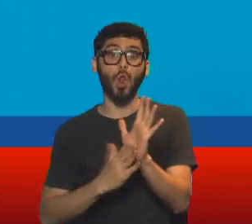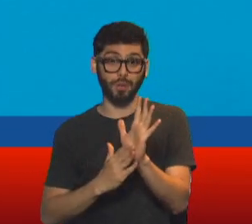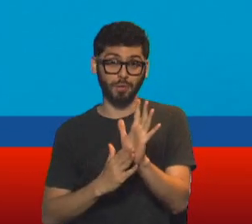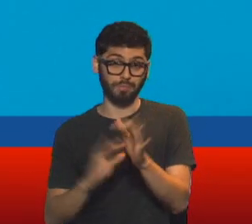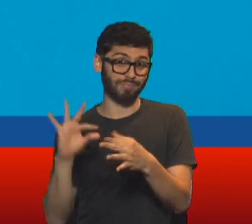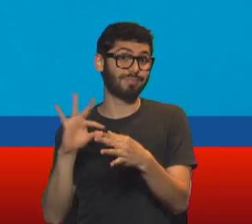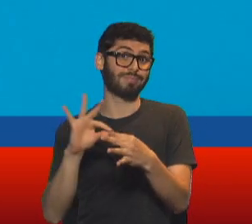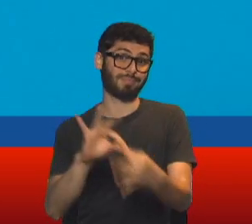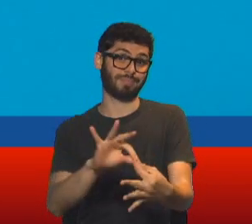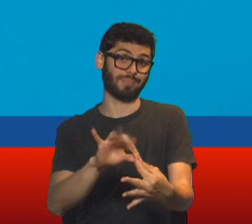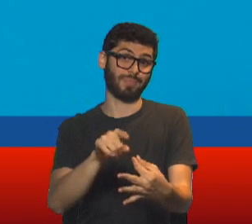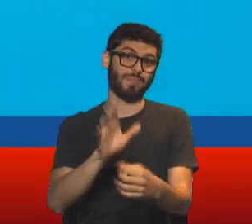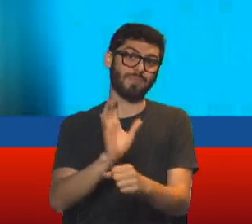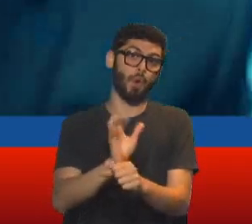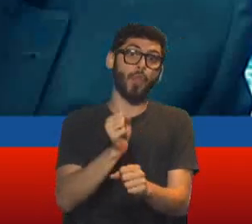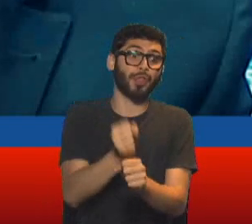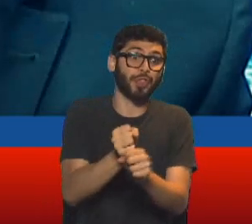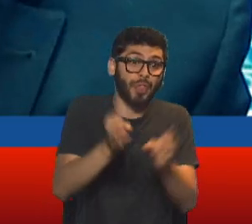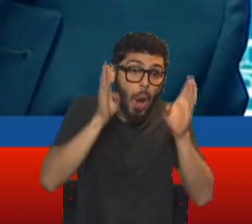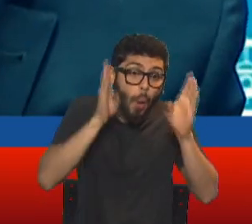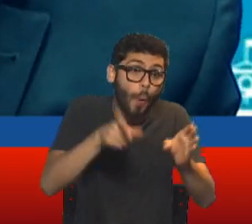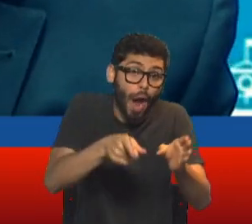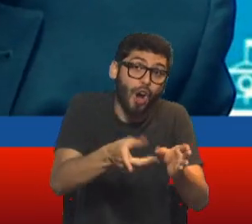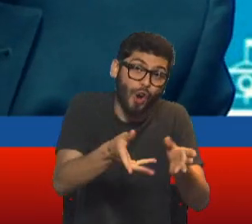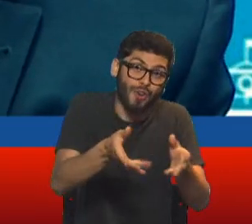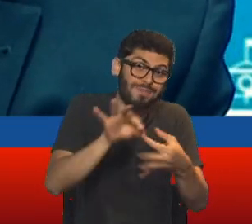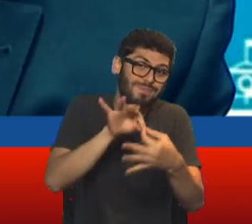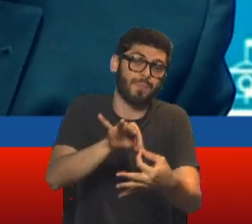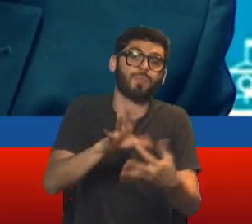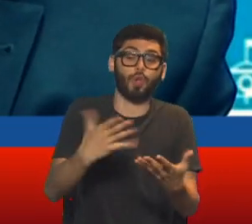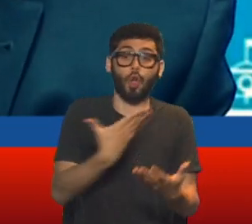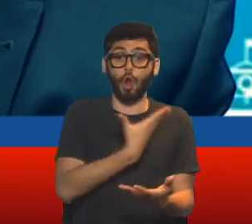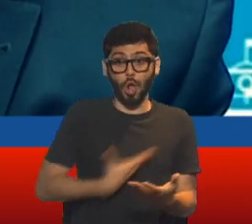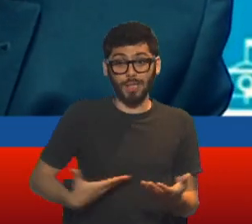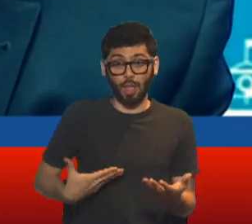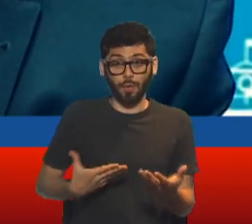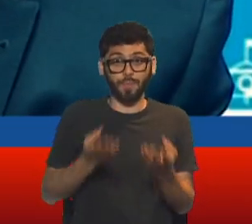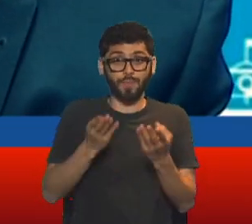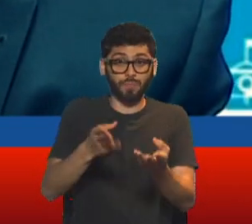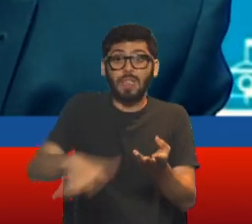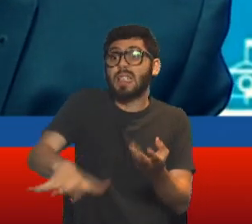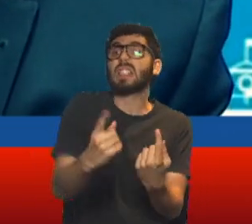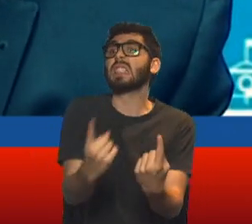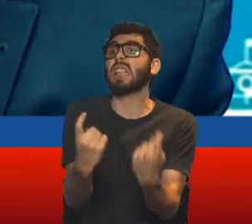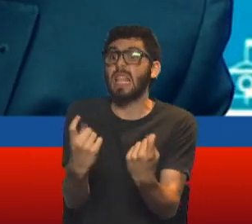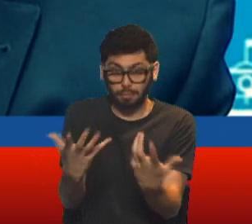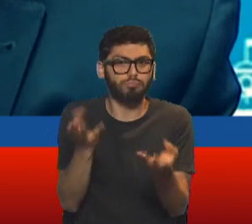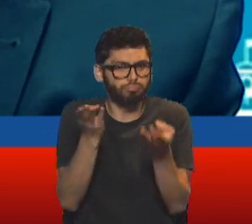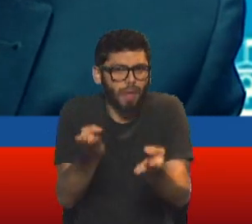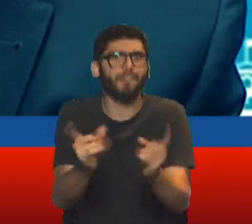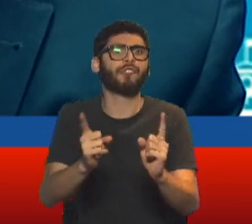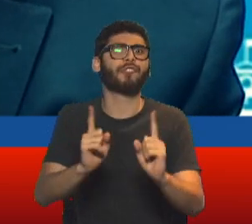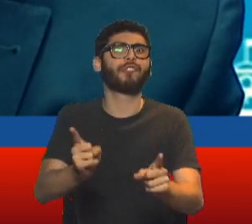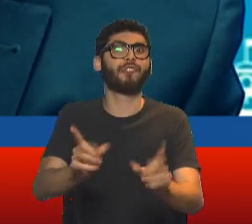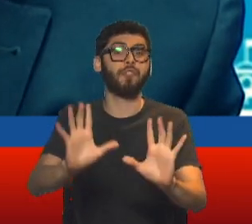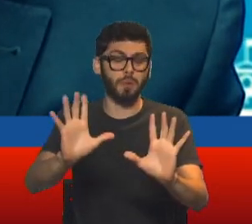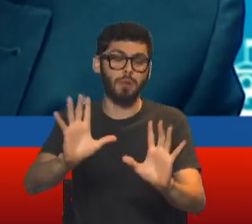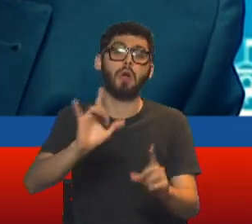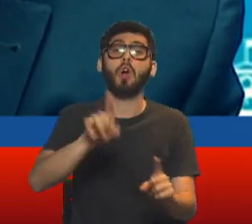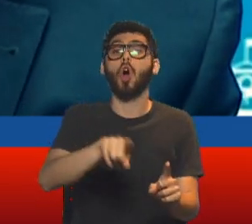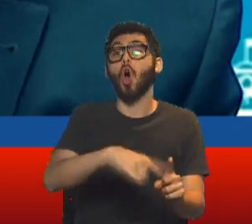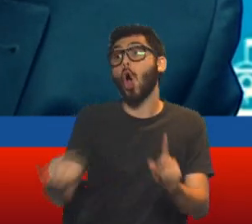época, aunque él primero lo auspició, después lo criticó. Primero, lo designó y después lo criticó. Sí, en rigor. Duramente. Por decreto, un escándalo.